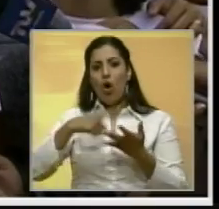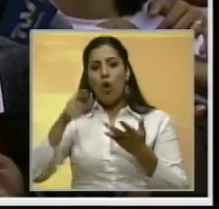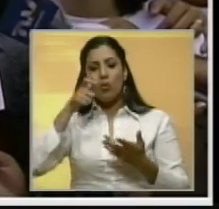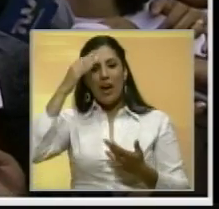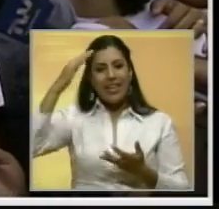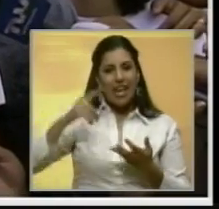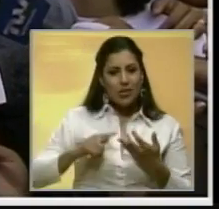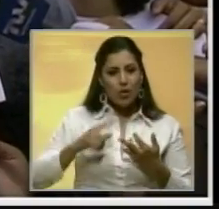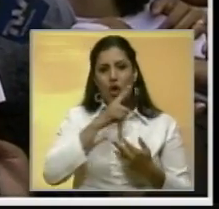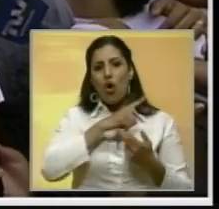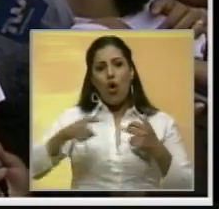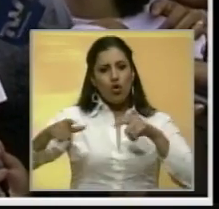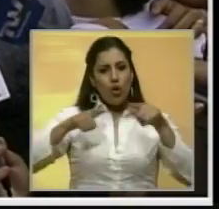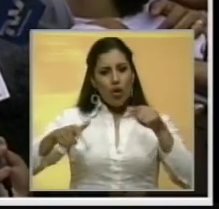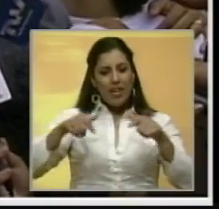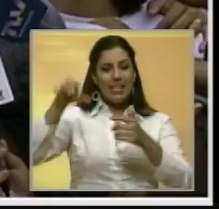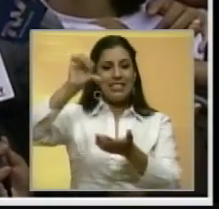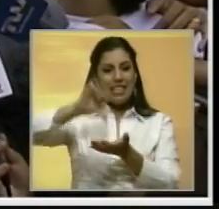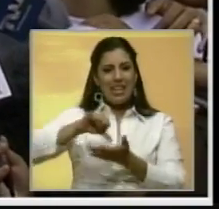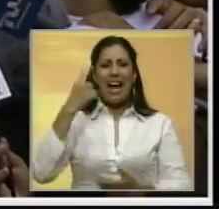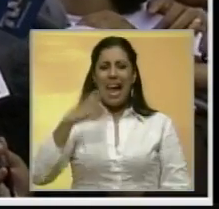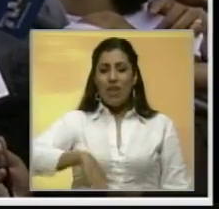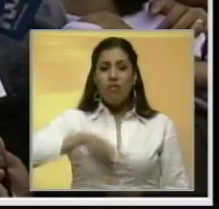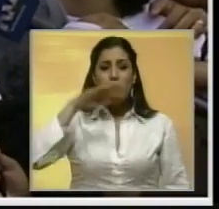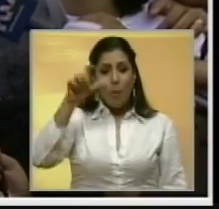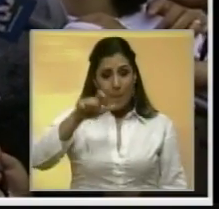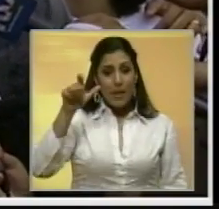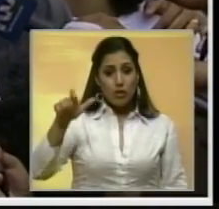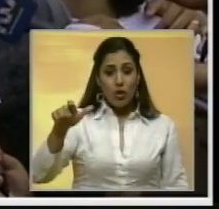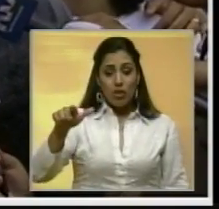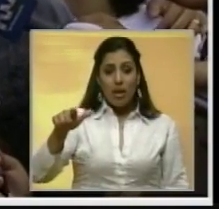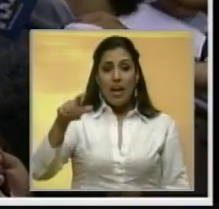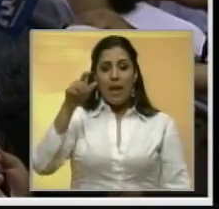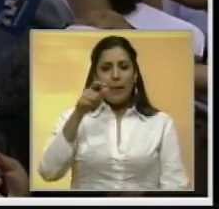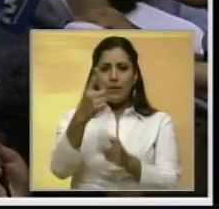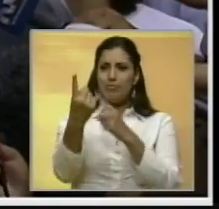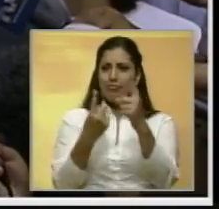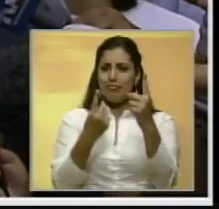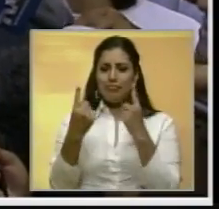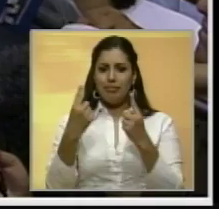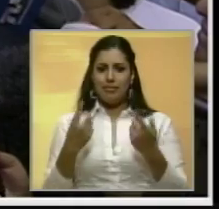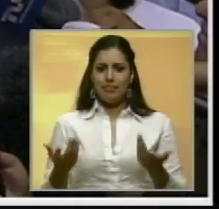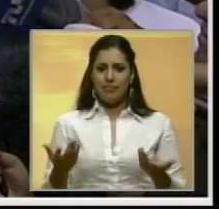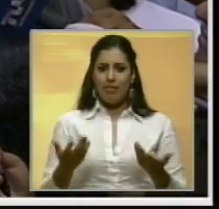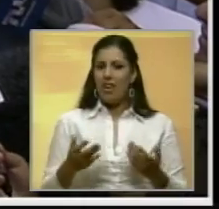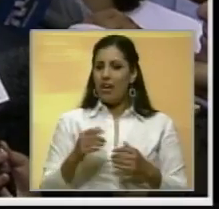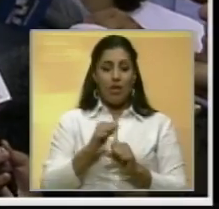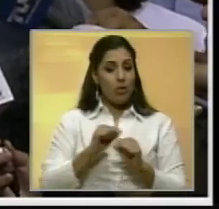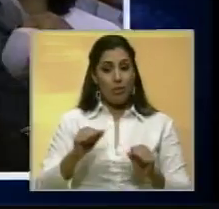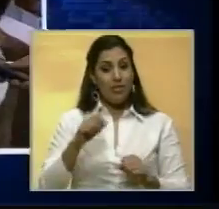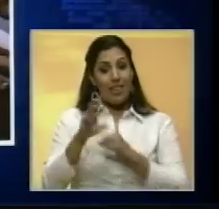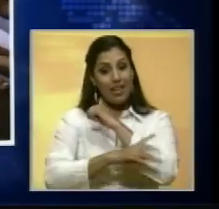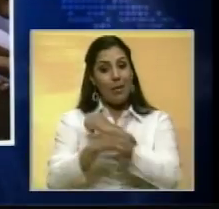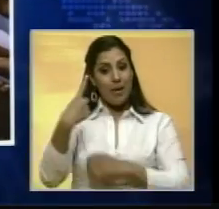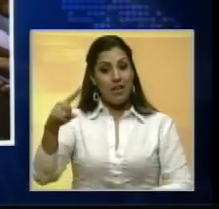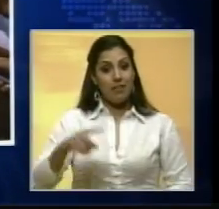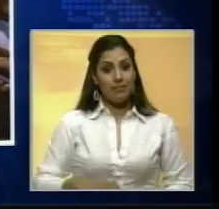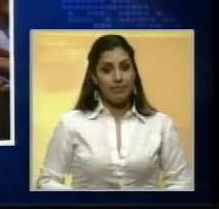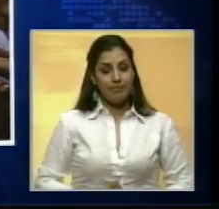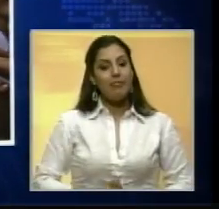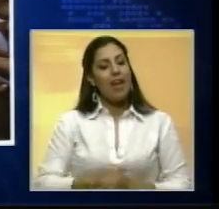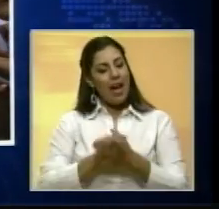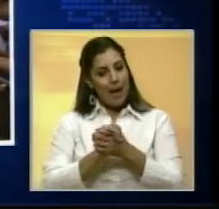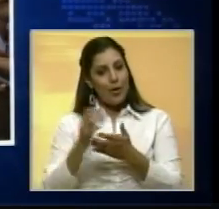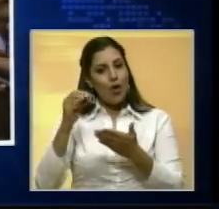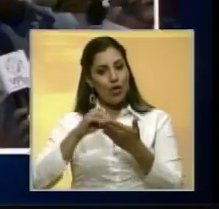guardia nacional, el coordinador del centro. Había más gente en el dispositivo que la gente que fue a validar su firma. Eso no es casualidad.